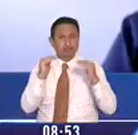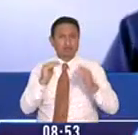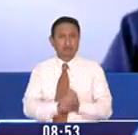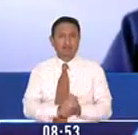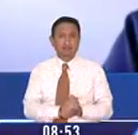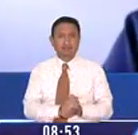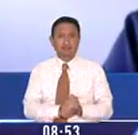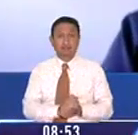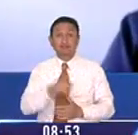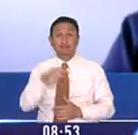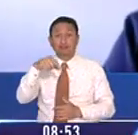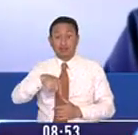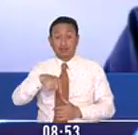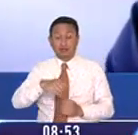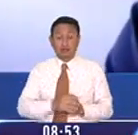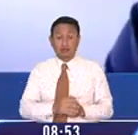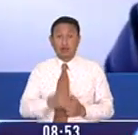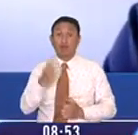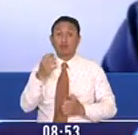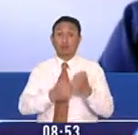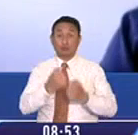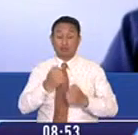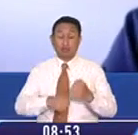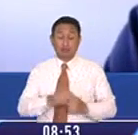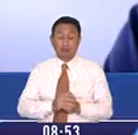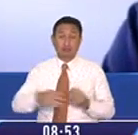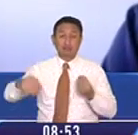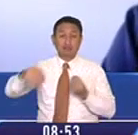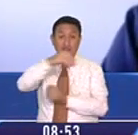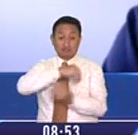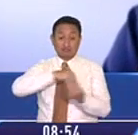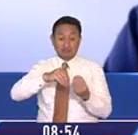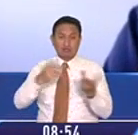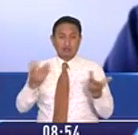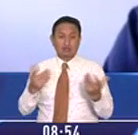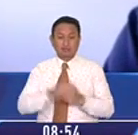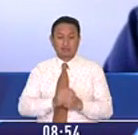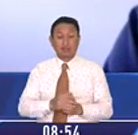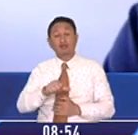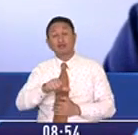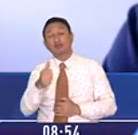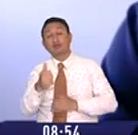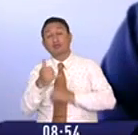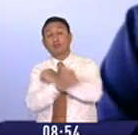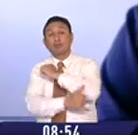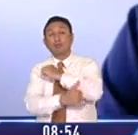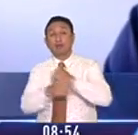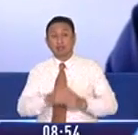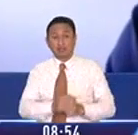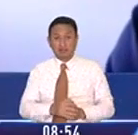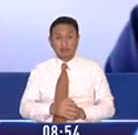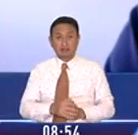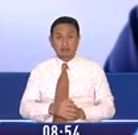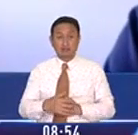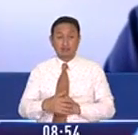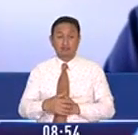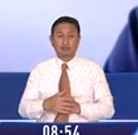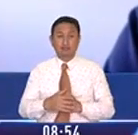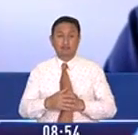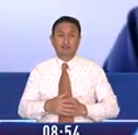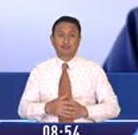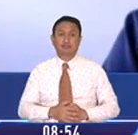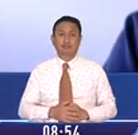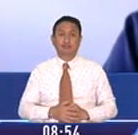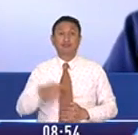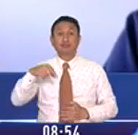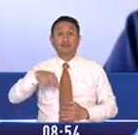esto se puede volver un círculo vicioso en relación a que los países aumentan